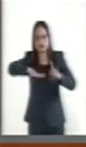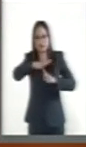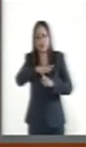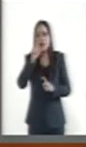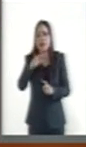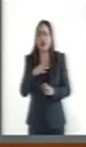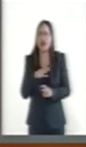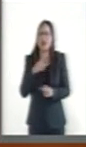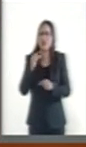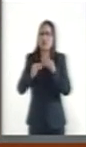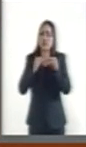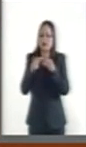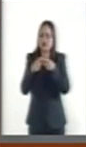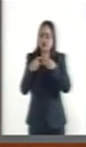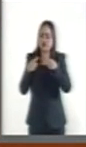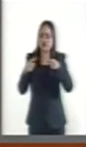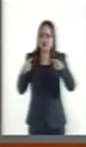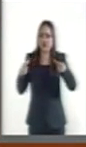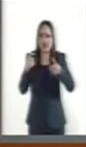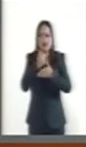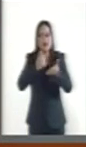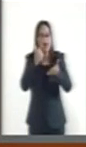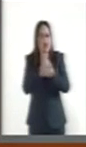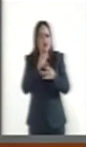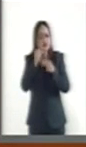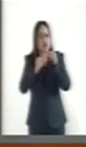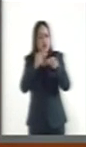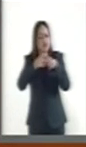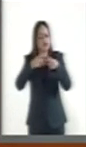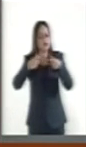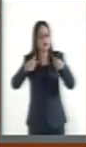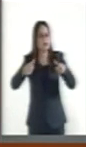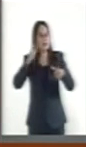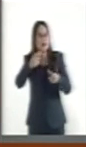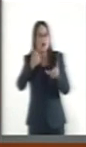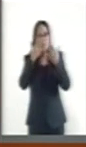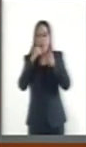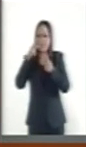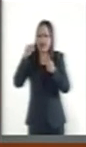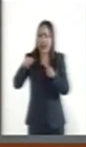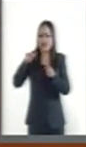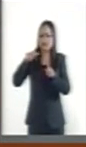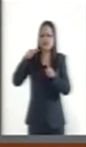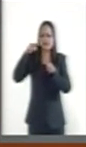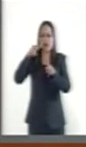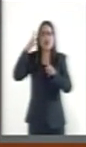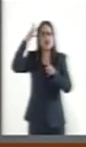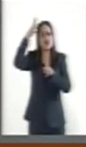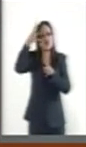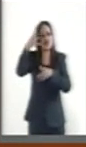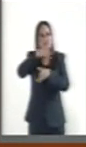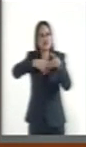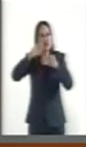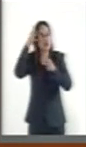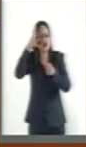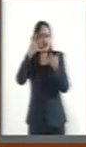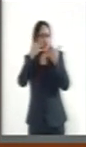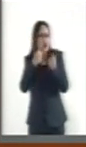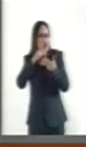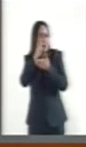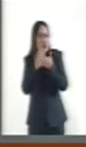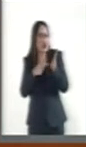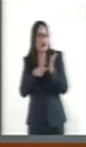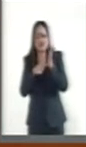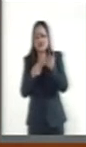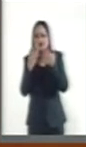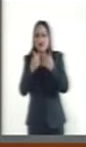El crecimiento de nuestras zonas urbanas ha sido poco planeado y sin visión sustentable de largo plazo.